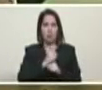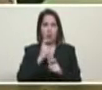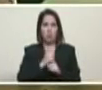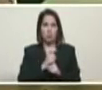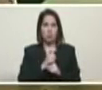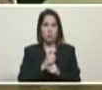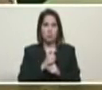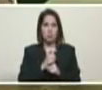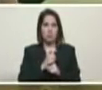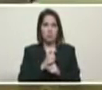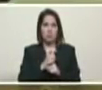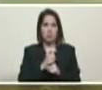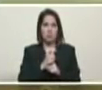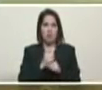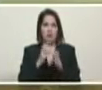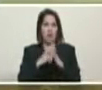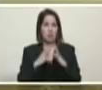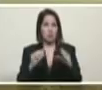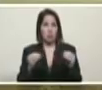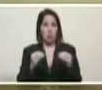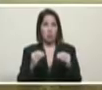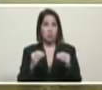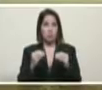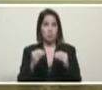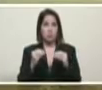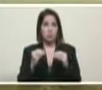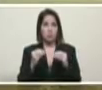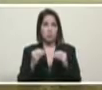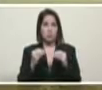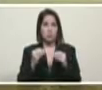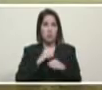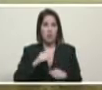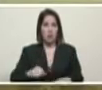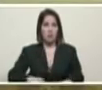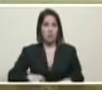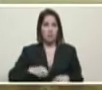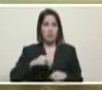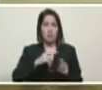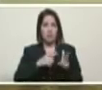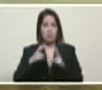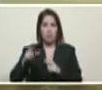Y mi reconocimiento a toda la Fuerza Armada Nacional Bolivariana